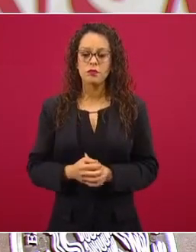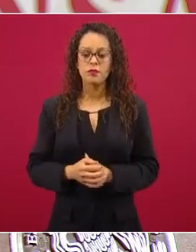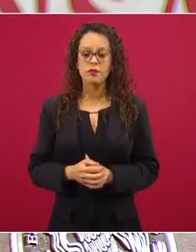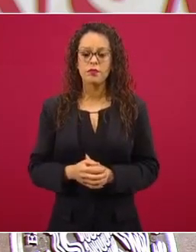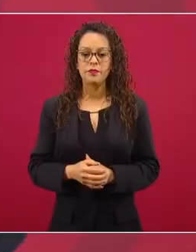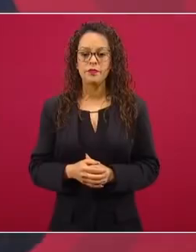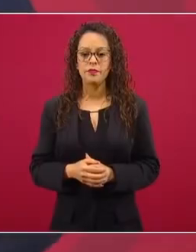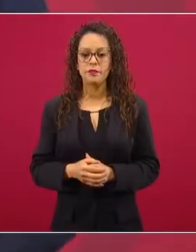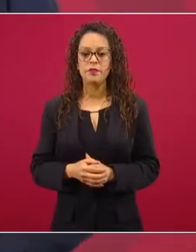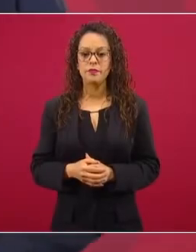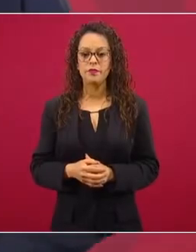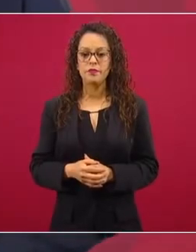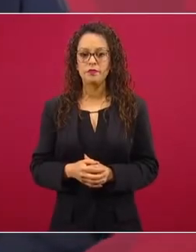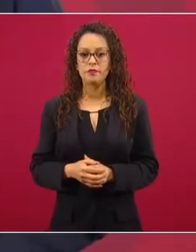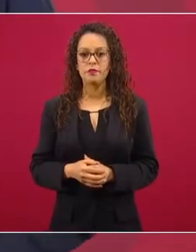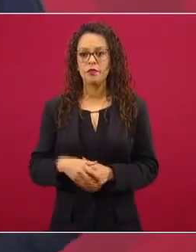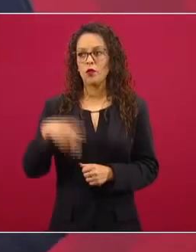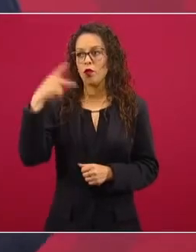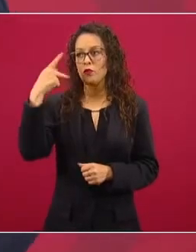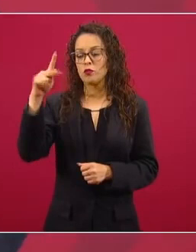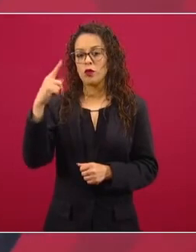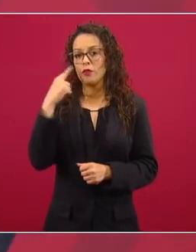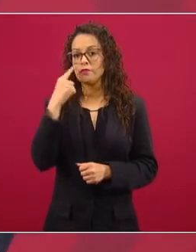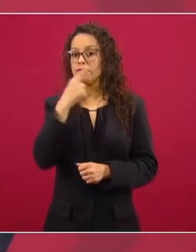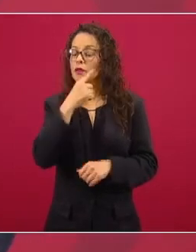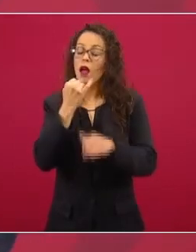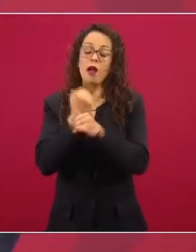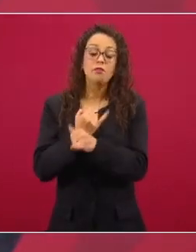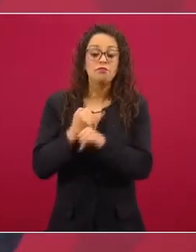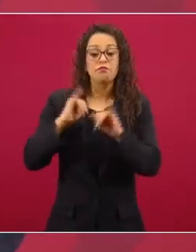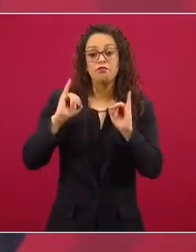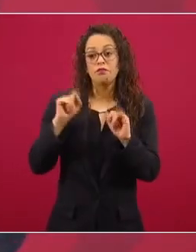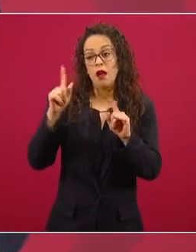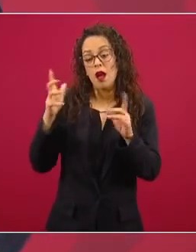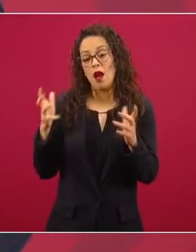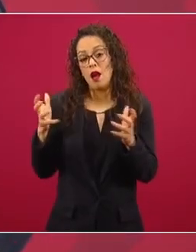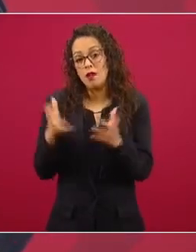actúan pues con independencia. Aquí lo